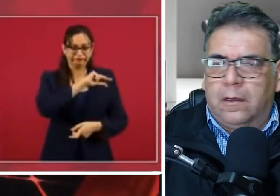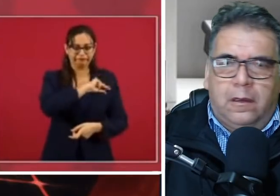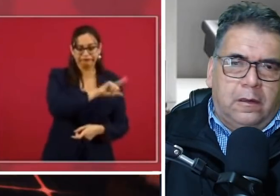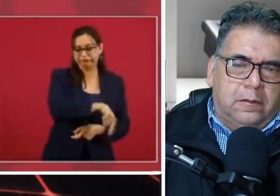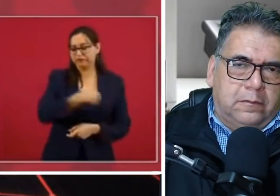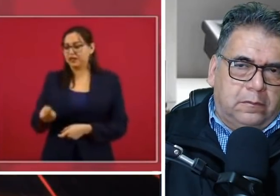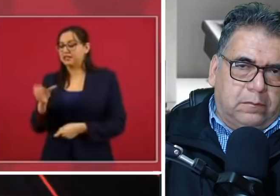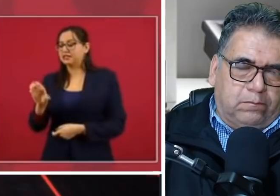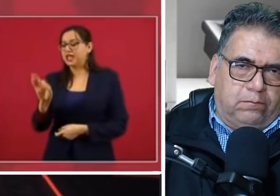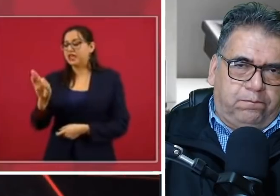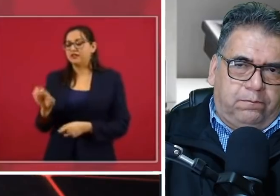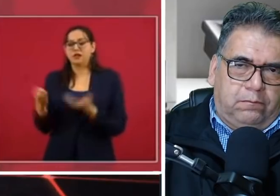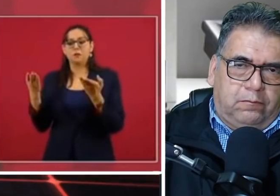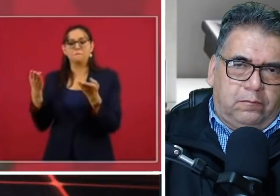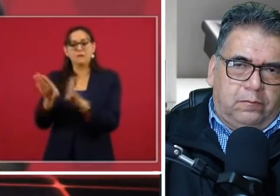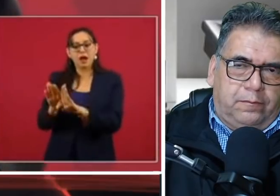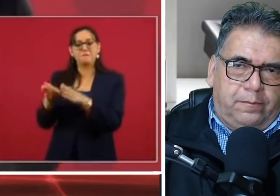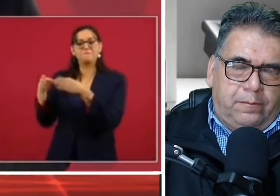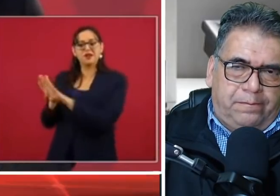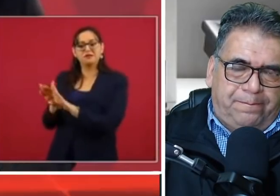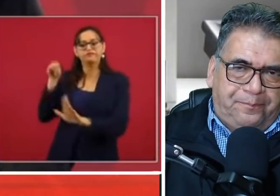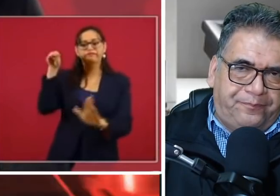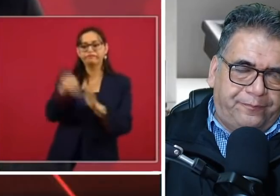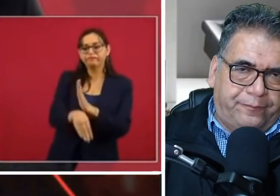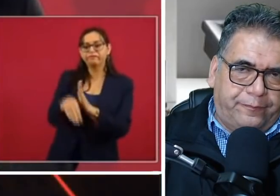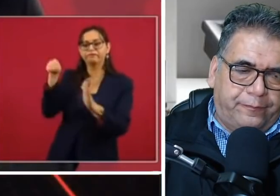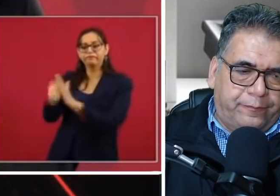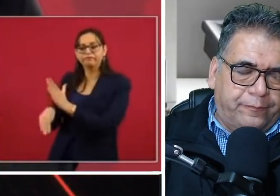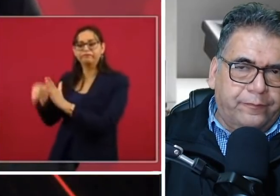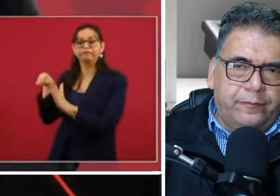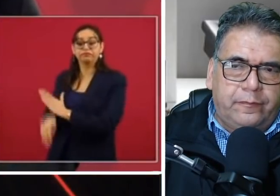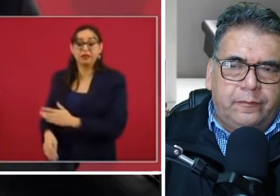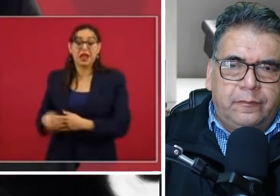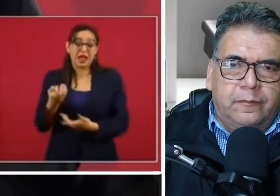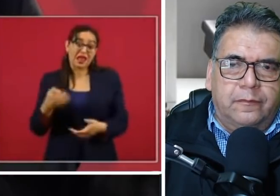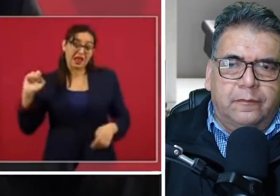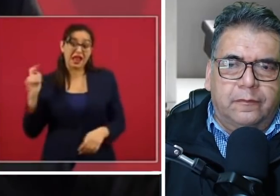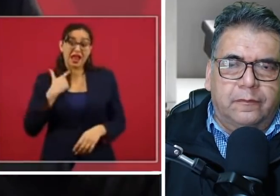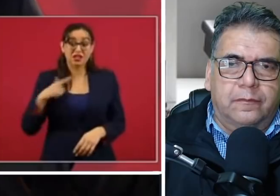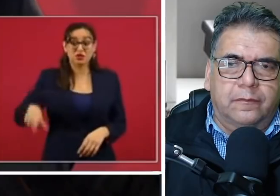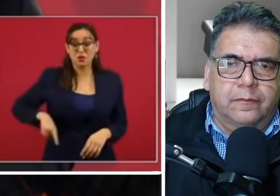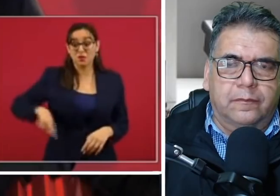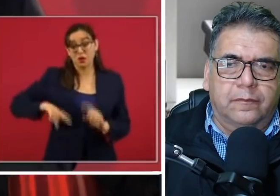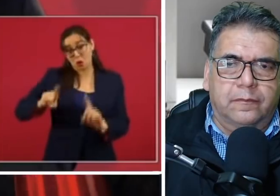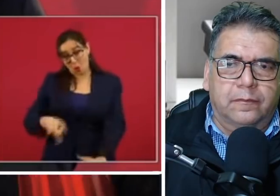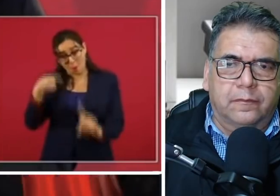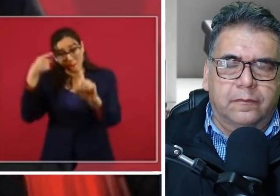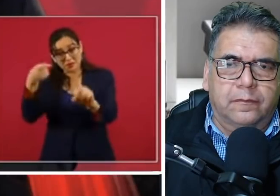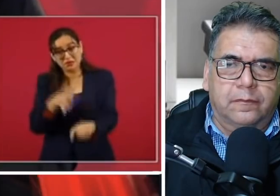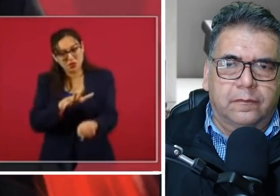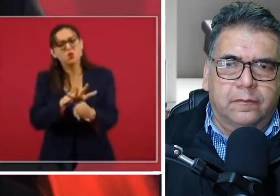porque el propósito era que ya la Comisión Federal de Electricidad no generara energía